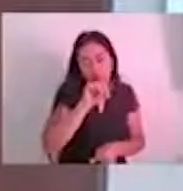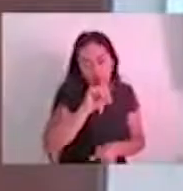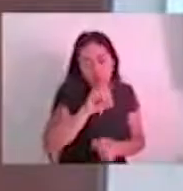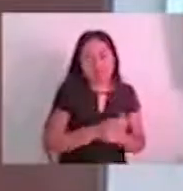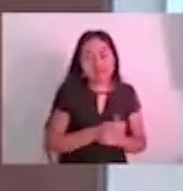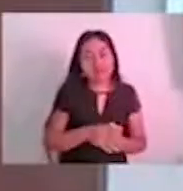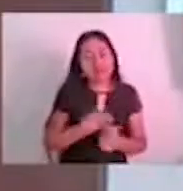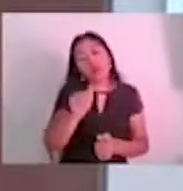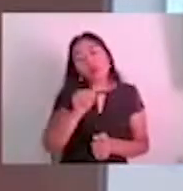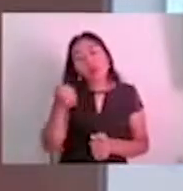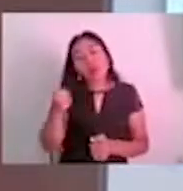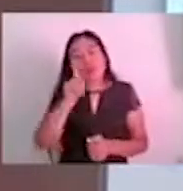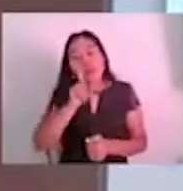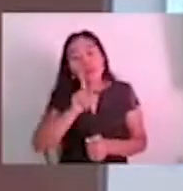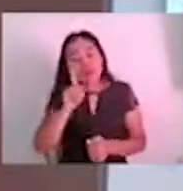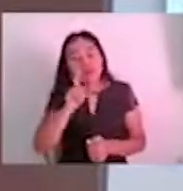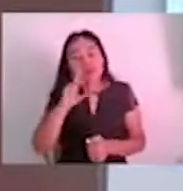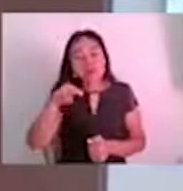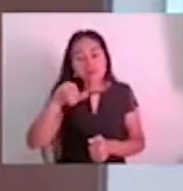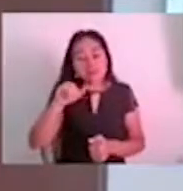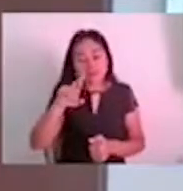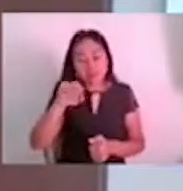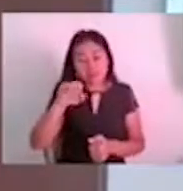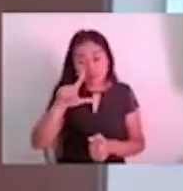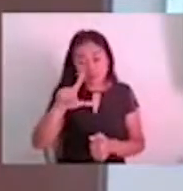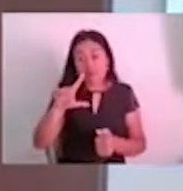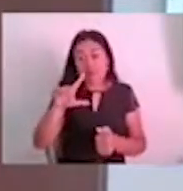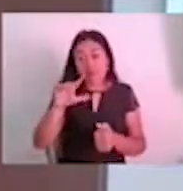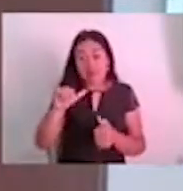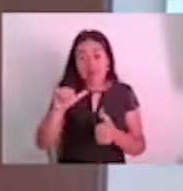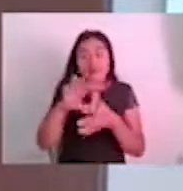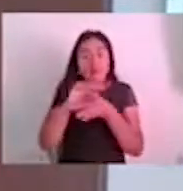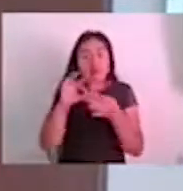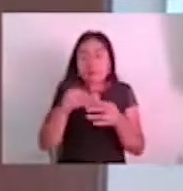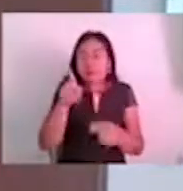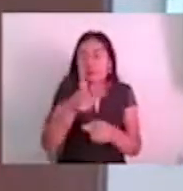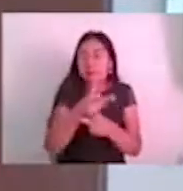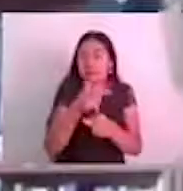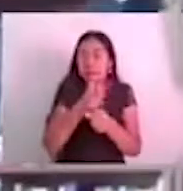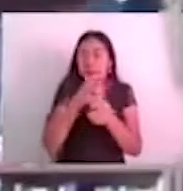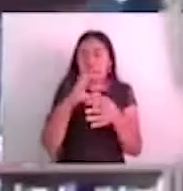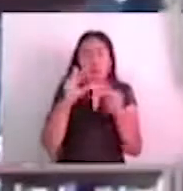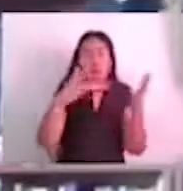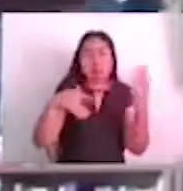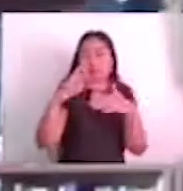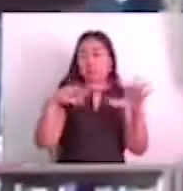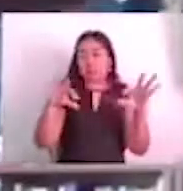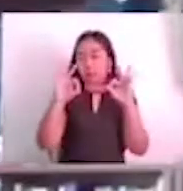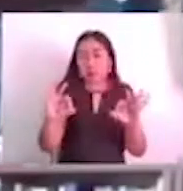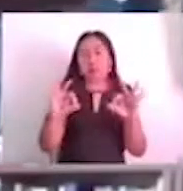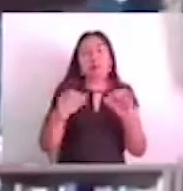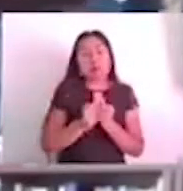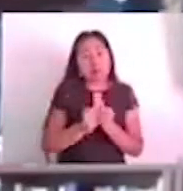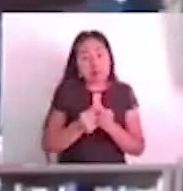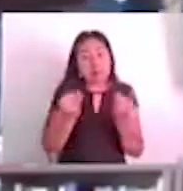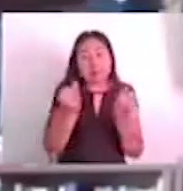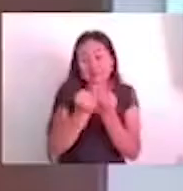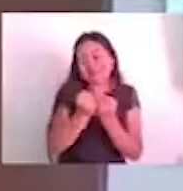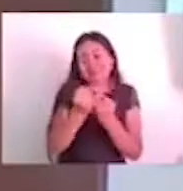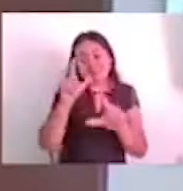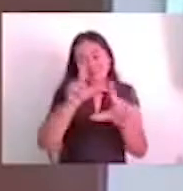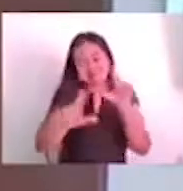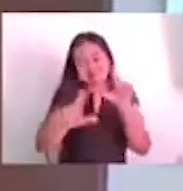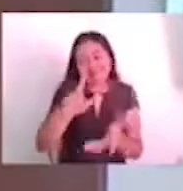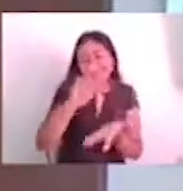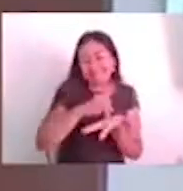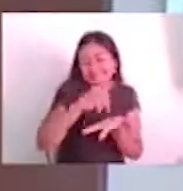Marelia Escobedo, buen día, gracias por tan excelente invitado, un erudito, gran acervo cultural. Y como siempre, la lengua de señas, un gran